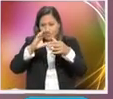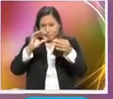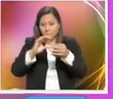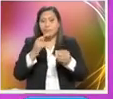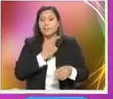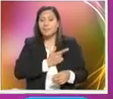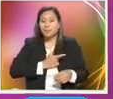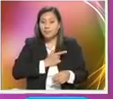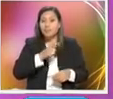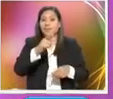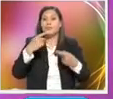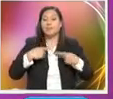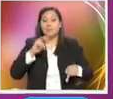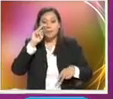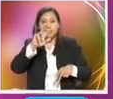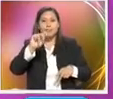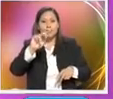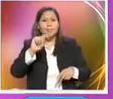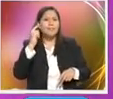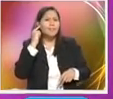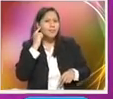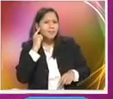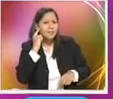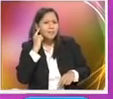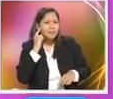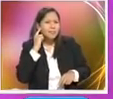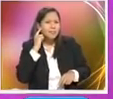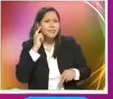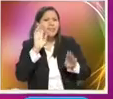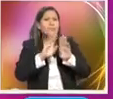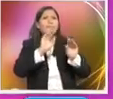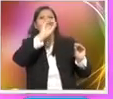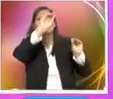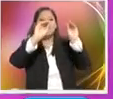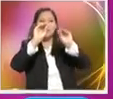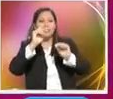que nuestros amigos del público escucharan y vieran la instalación.